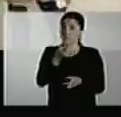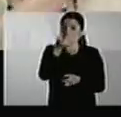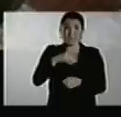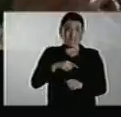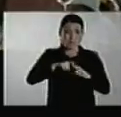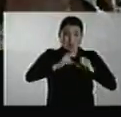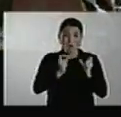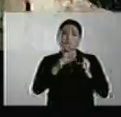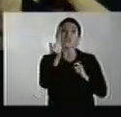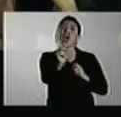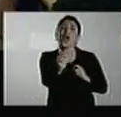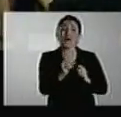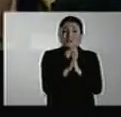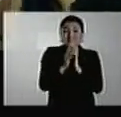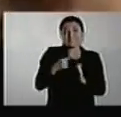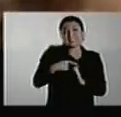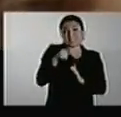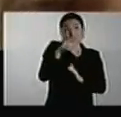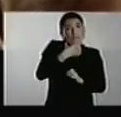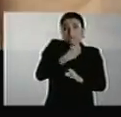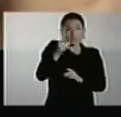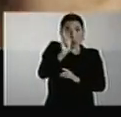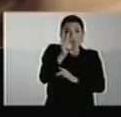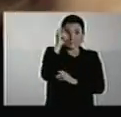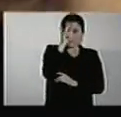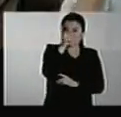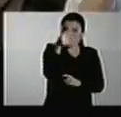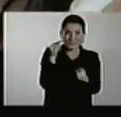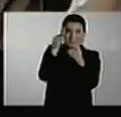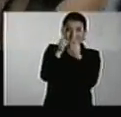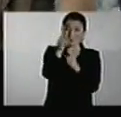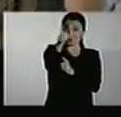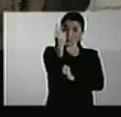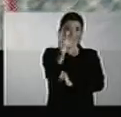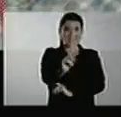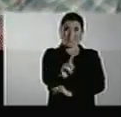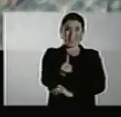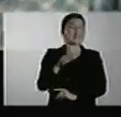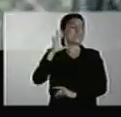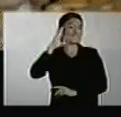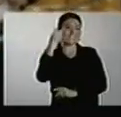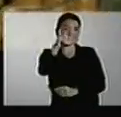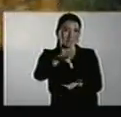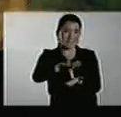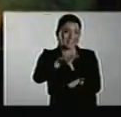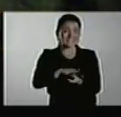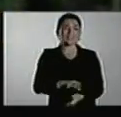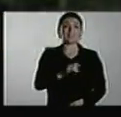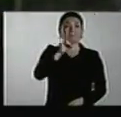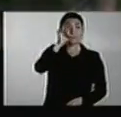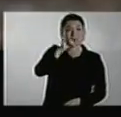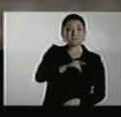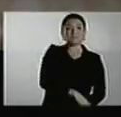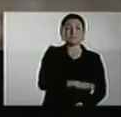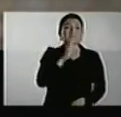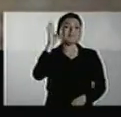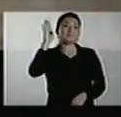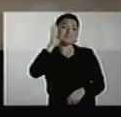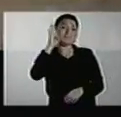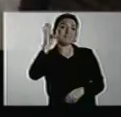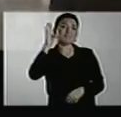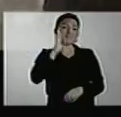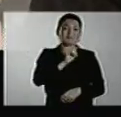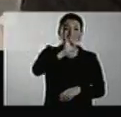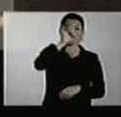Solo no me mientas, no me rompa el corazón. Sé que no es fácil, difícil tu misión, pero no estás sola, escucha tu nación.